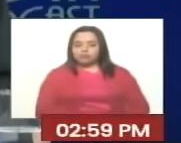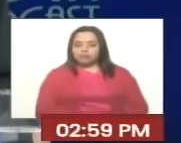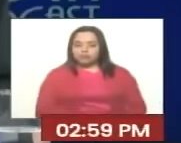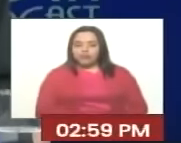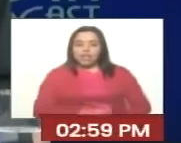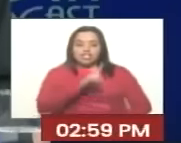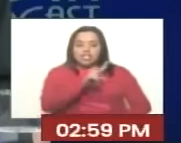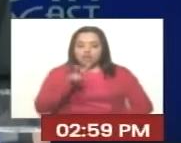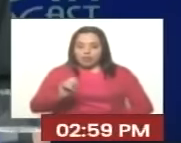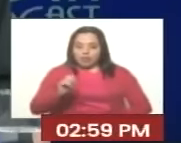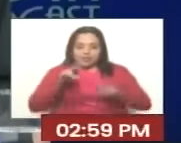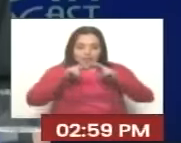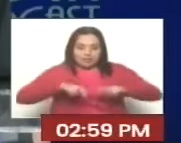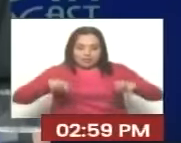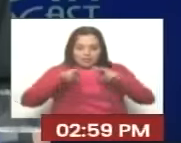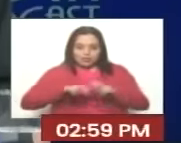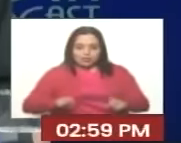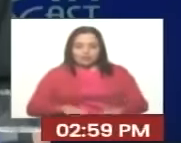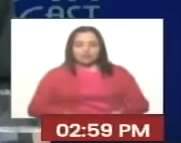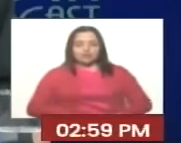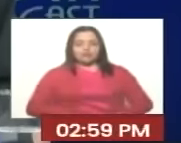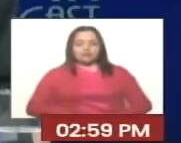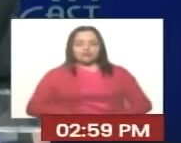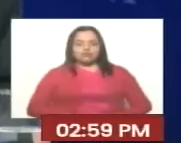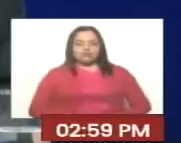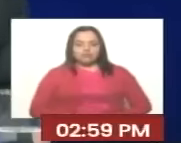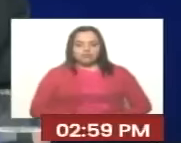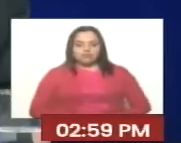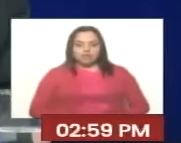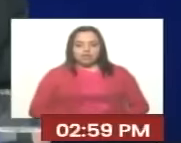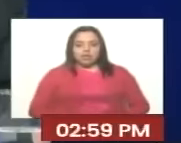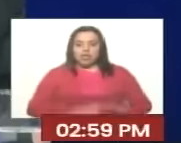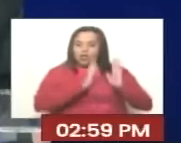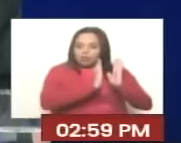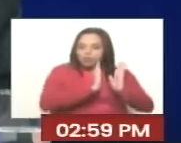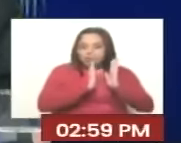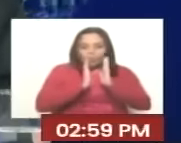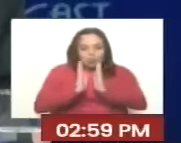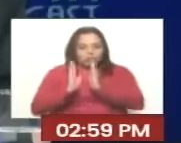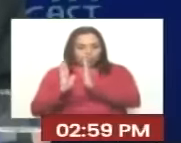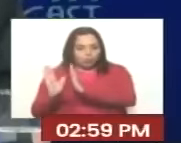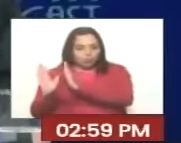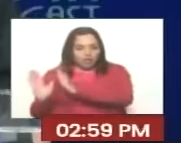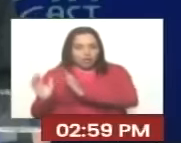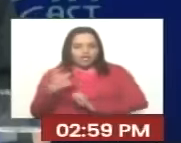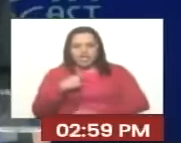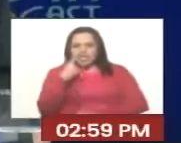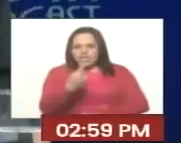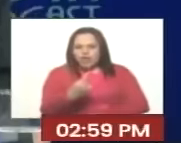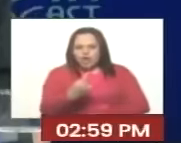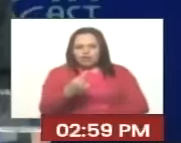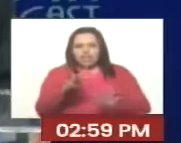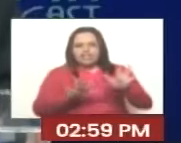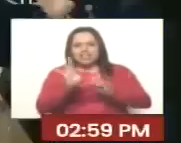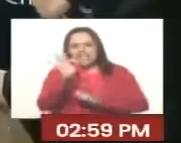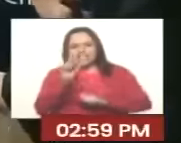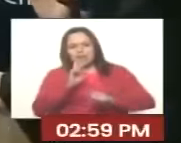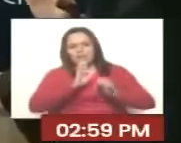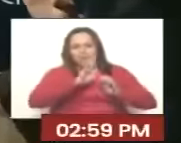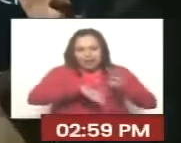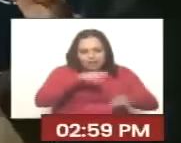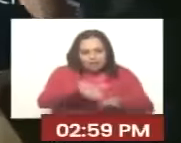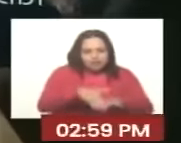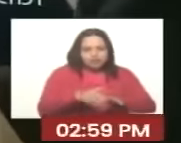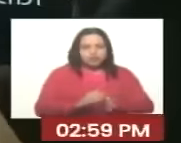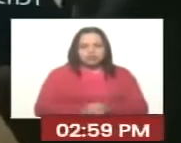120 diligencias de investigación. Desglosada en, yo digo 13 momentos. Yo quiero detallarlo